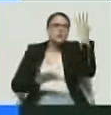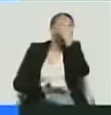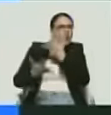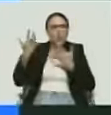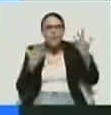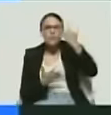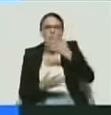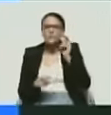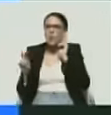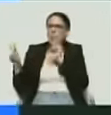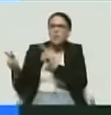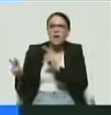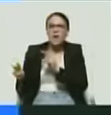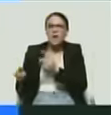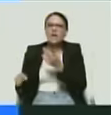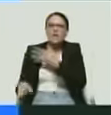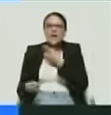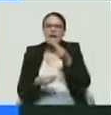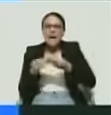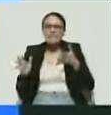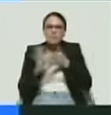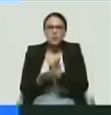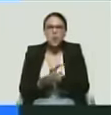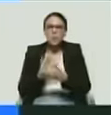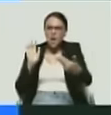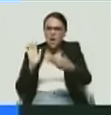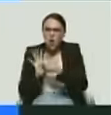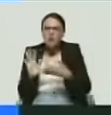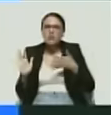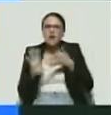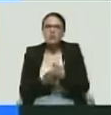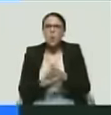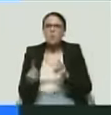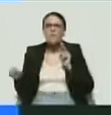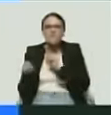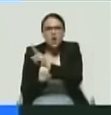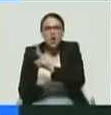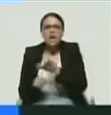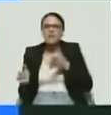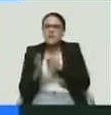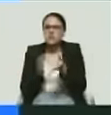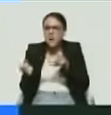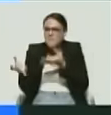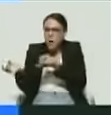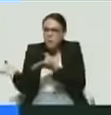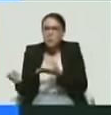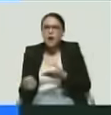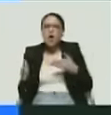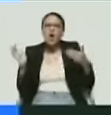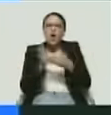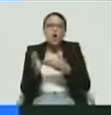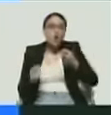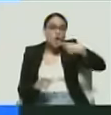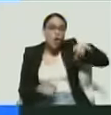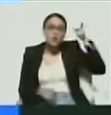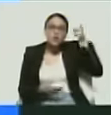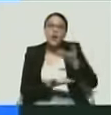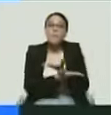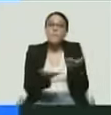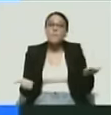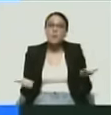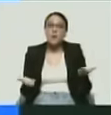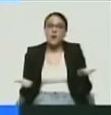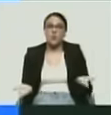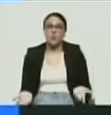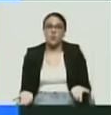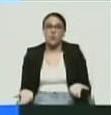de generar actos vandálicos, de generar actos criminales contra personas en